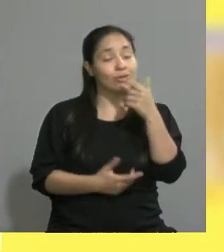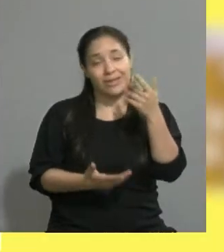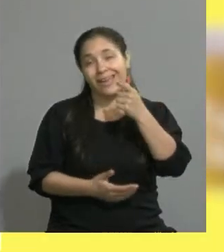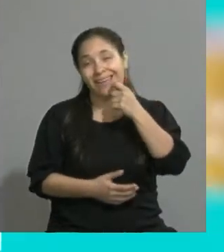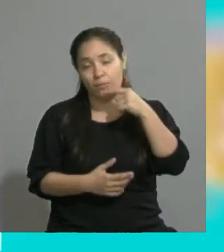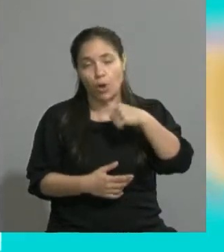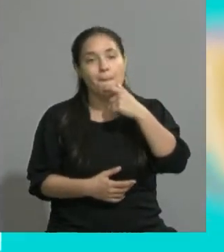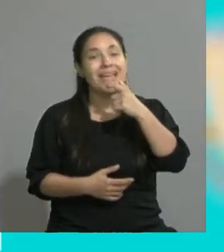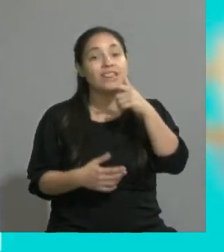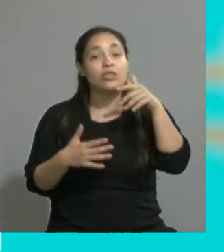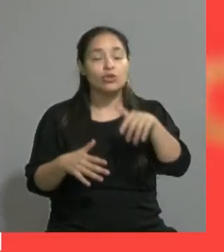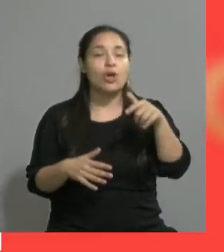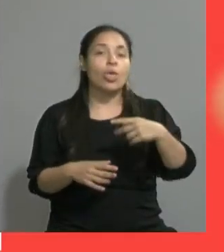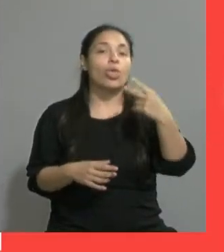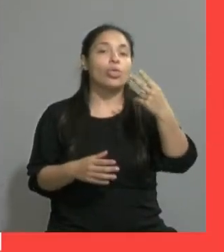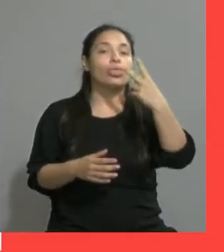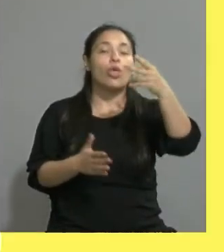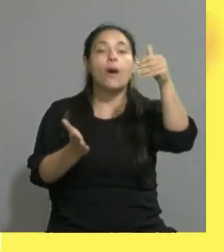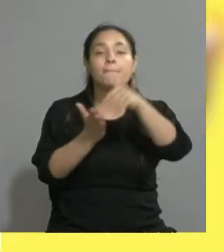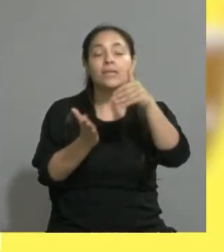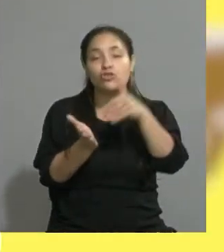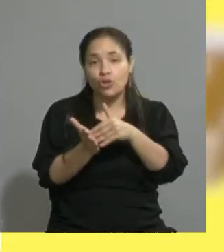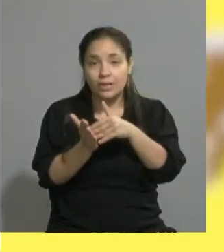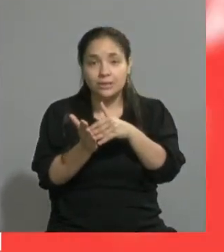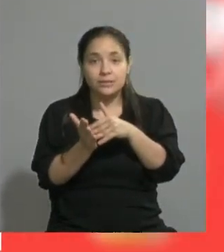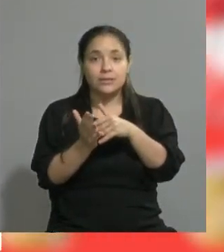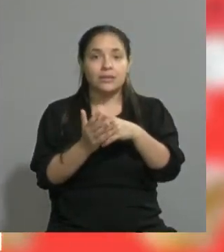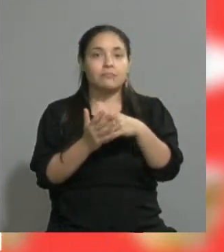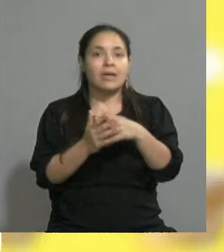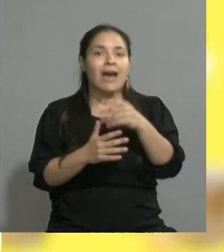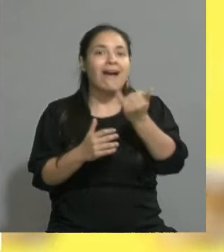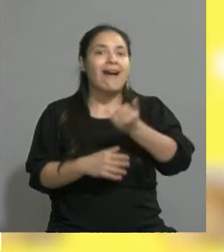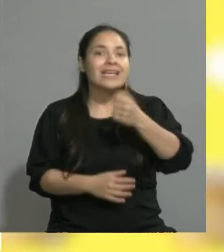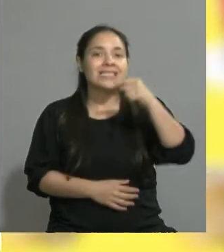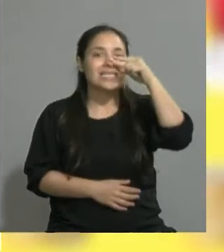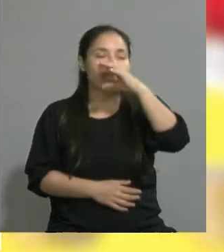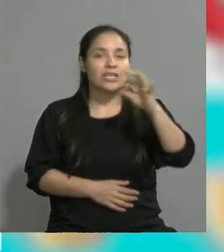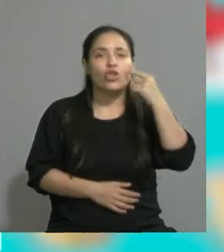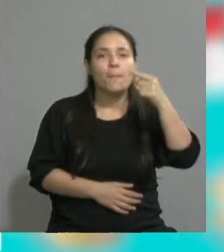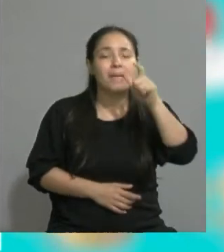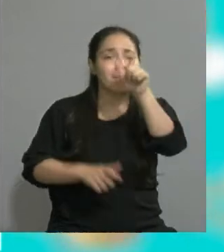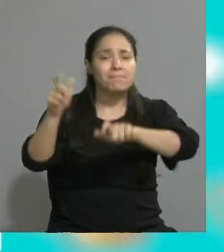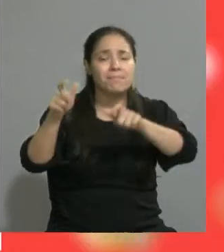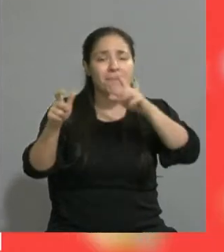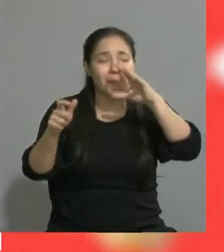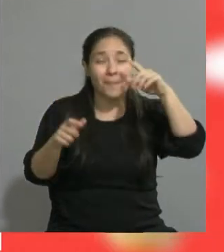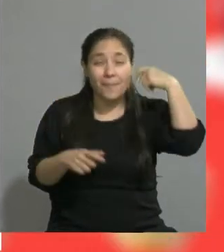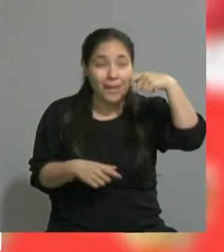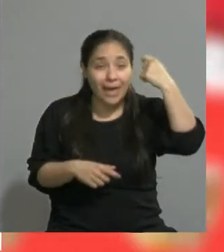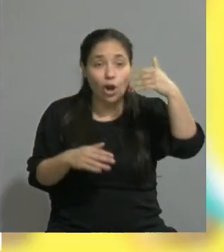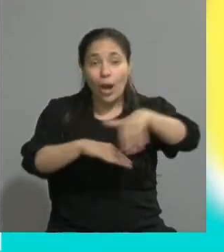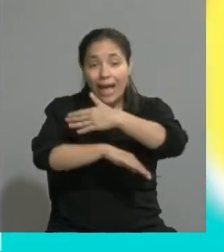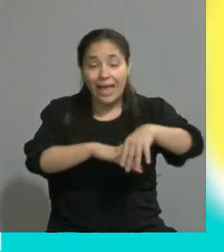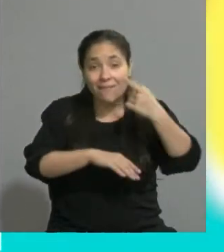esta provincia con 2 millones de habitantes, tengamos 700.000 perros, no sé, en la calle, o 500.000,